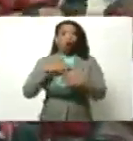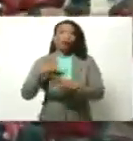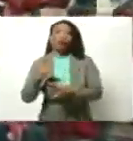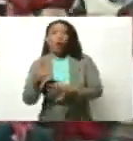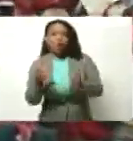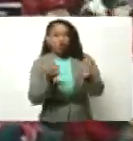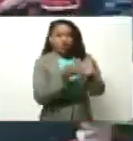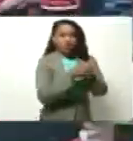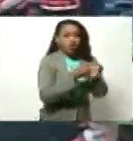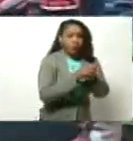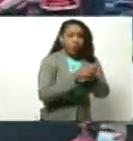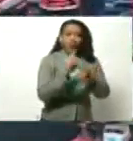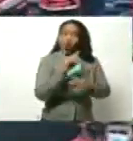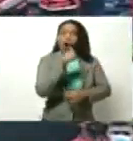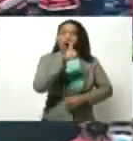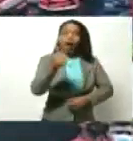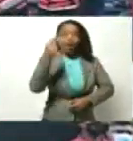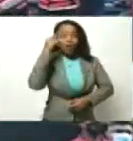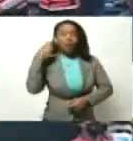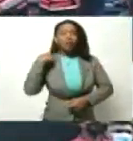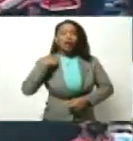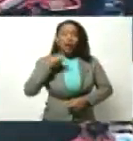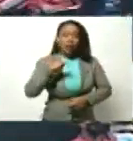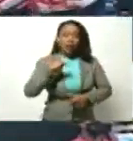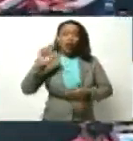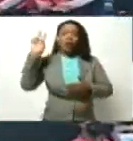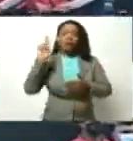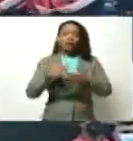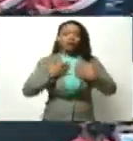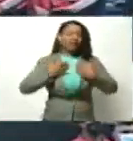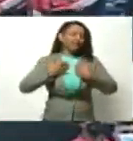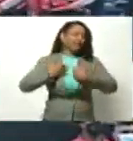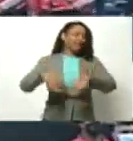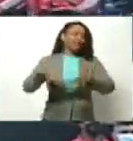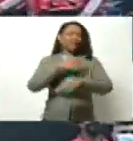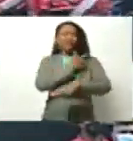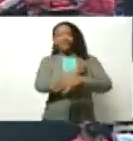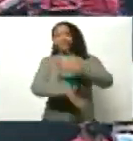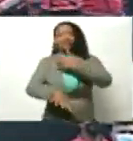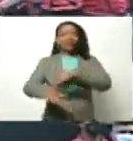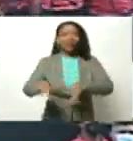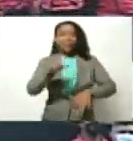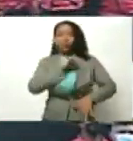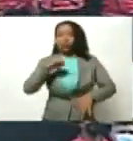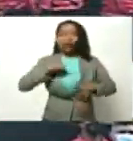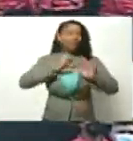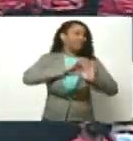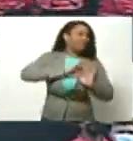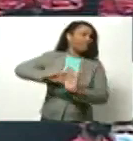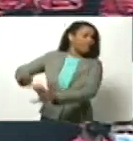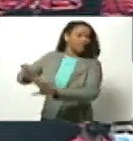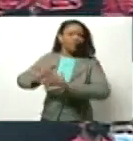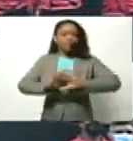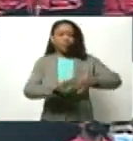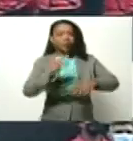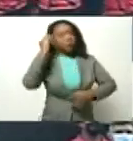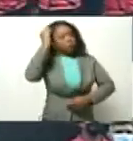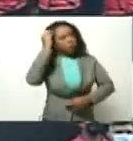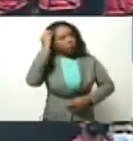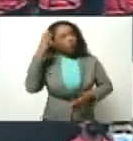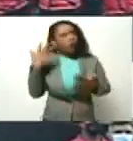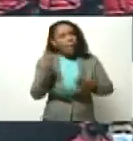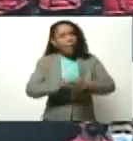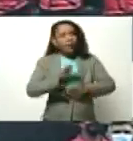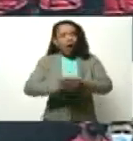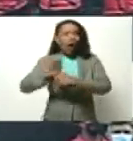grupales aquí cada día tenemos que despojarnos de las actitudes personalistas y reflexionar en lo que